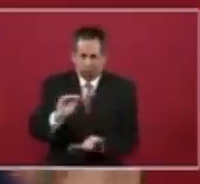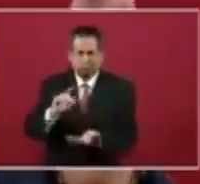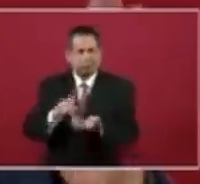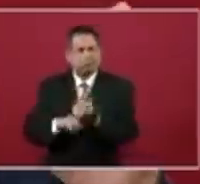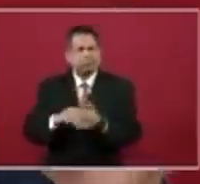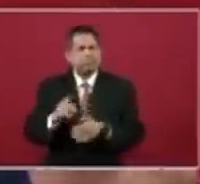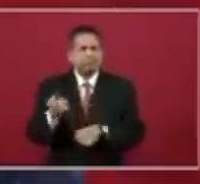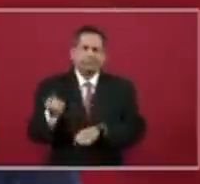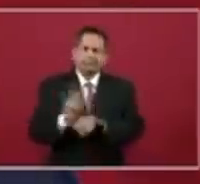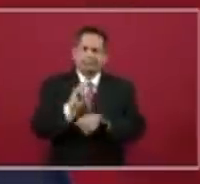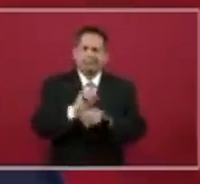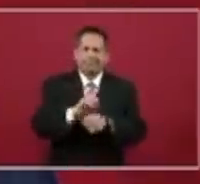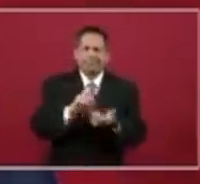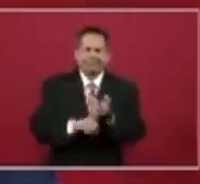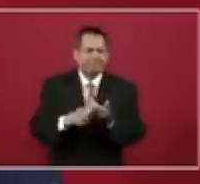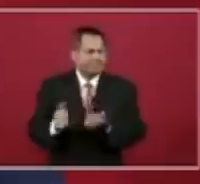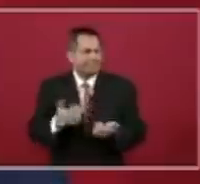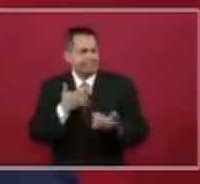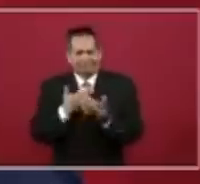Esto nos da